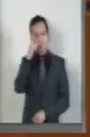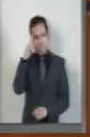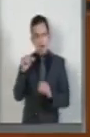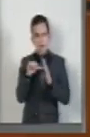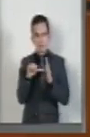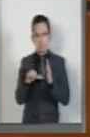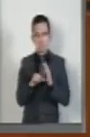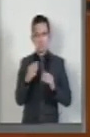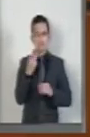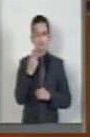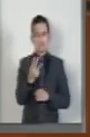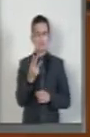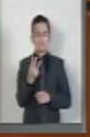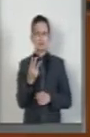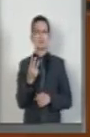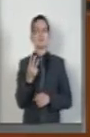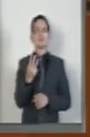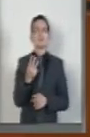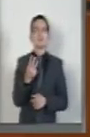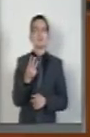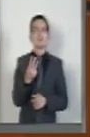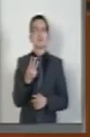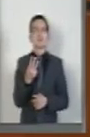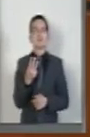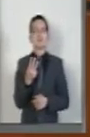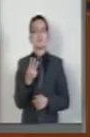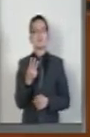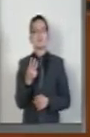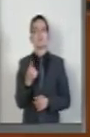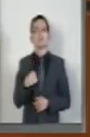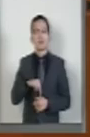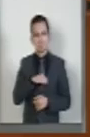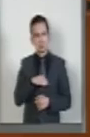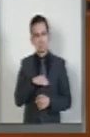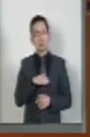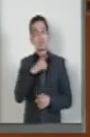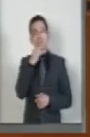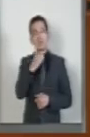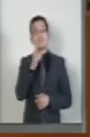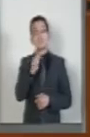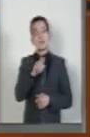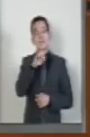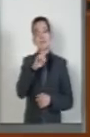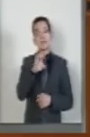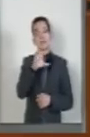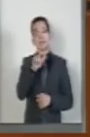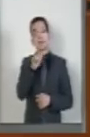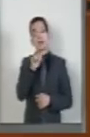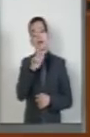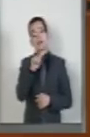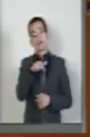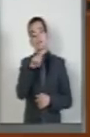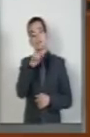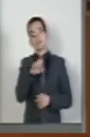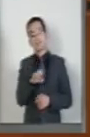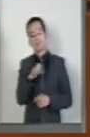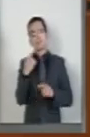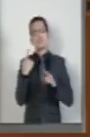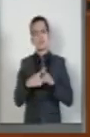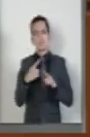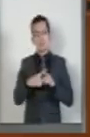3, estamos definiendo como declarante al servidor público, persona física o